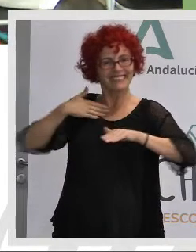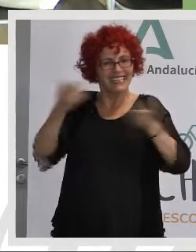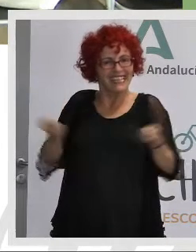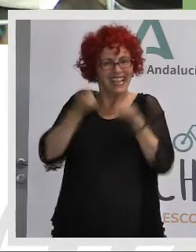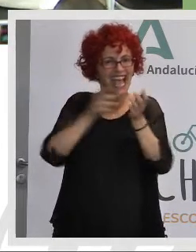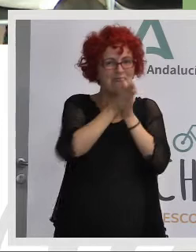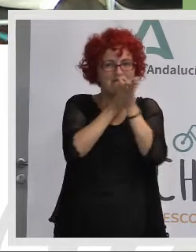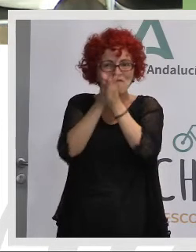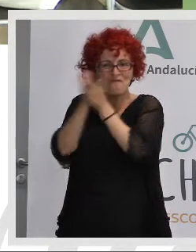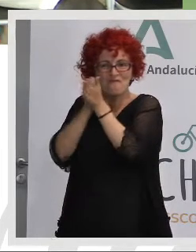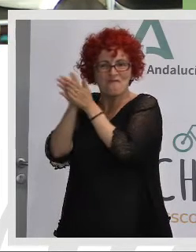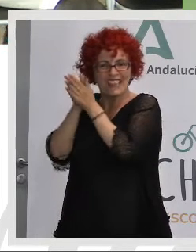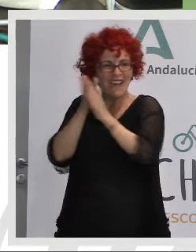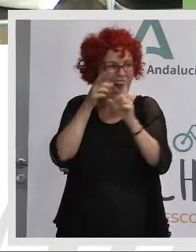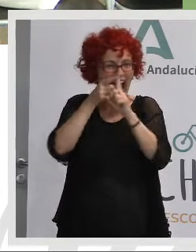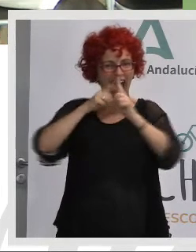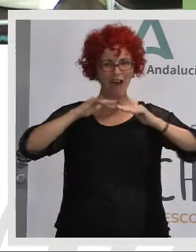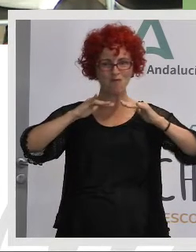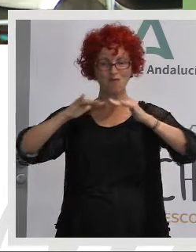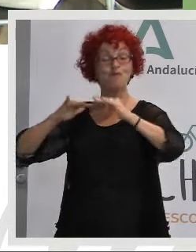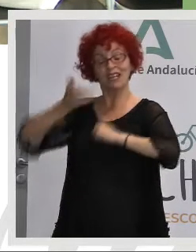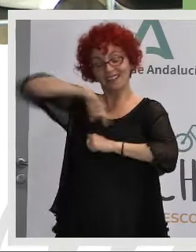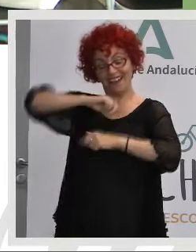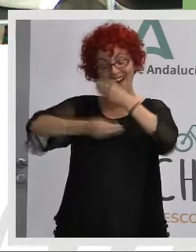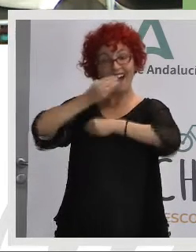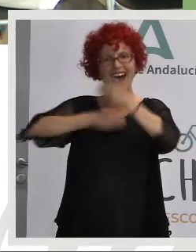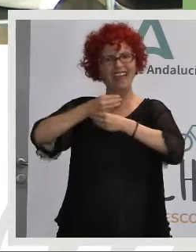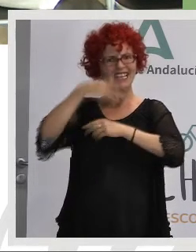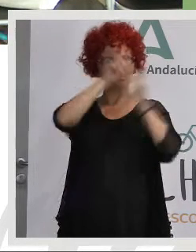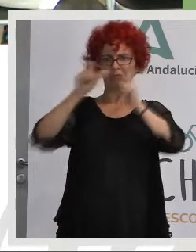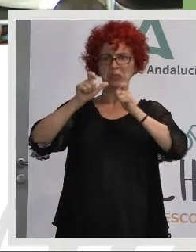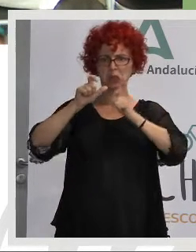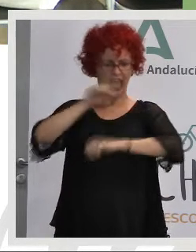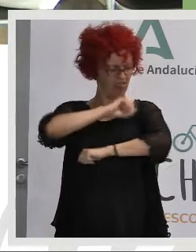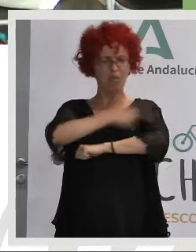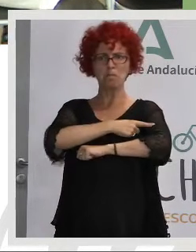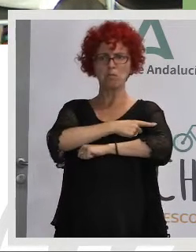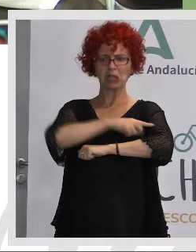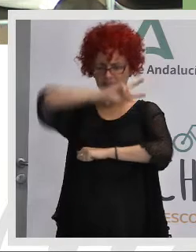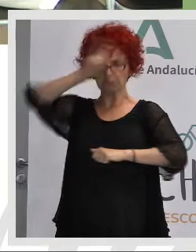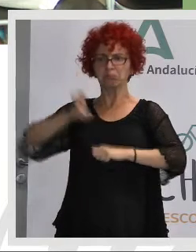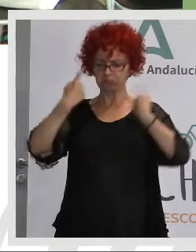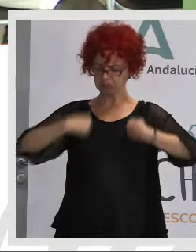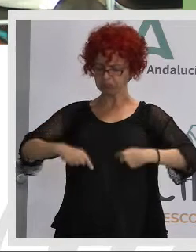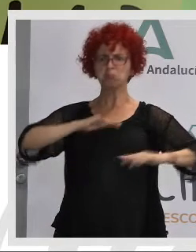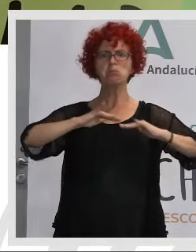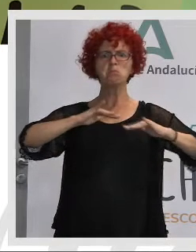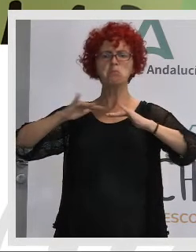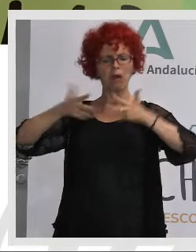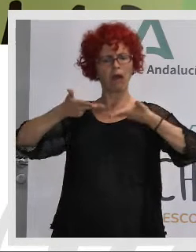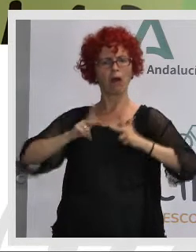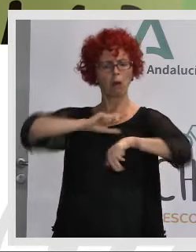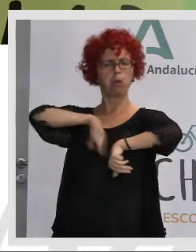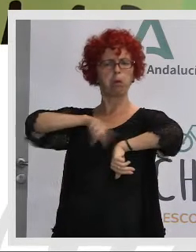¿no? Por lo tanto, promueve una vida menos sedentaria, más activa entre nuestros escolares y, a su vez,